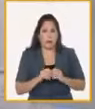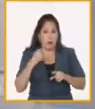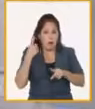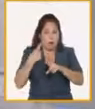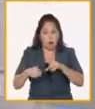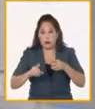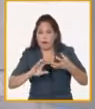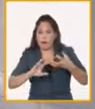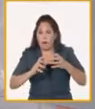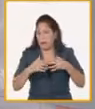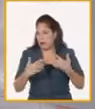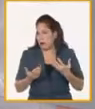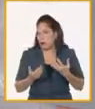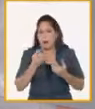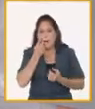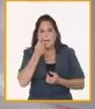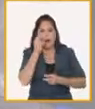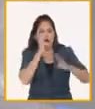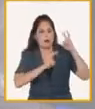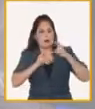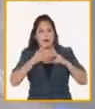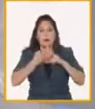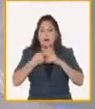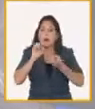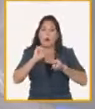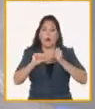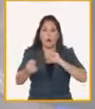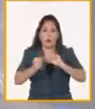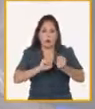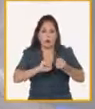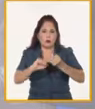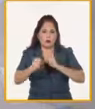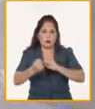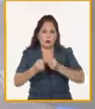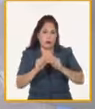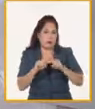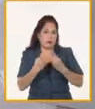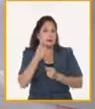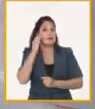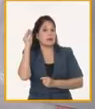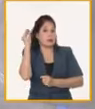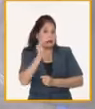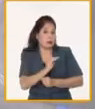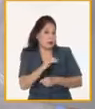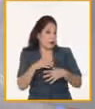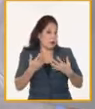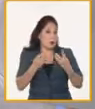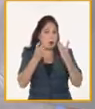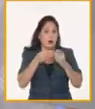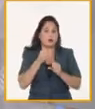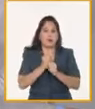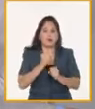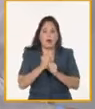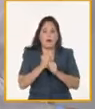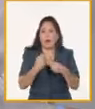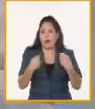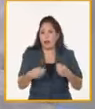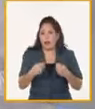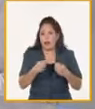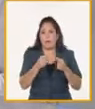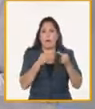mecanismo de supervisión y de control para conocer en todo momento Cuántos trabajadores tiene cada actor